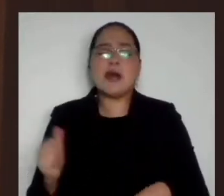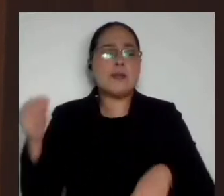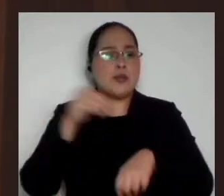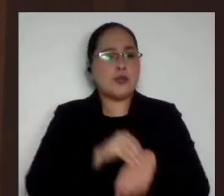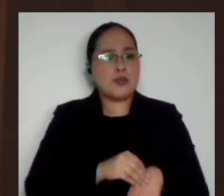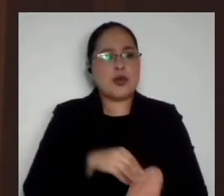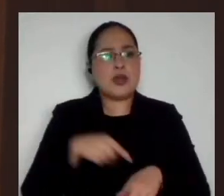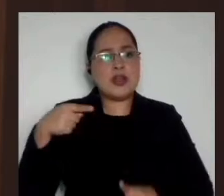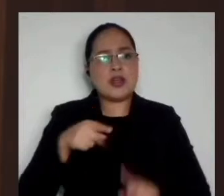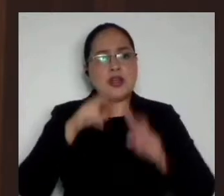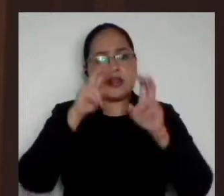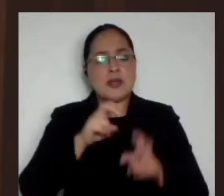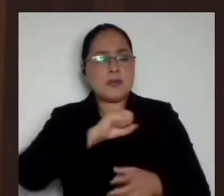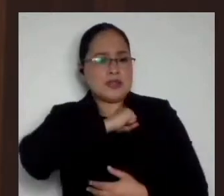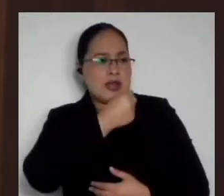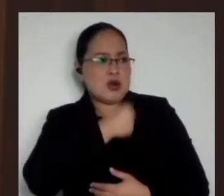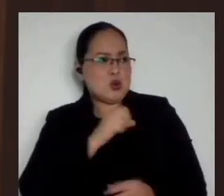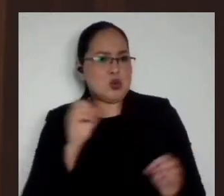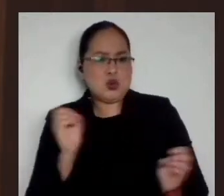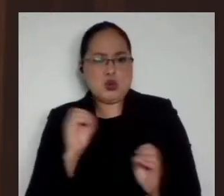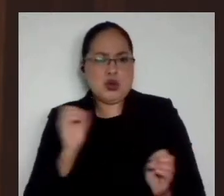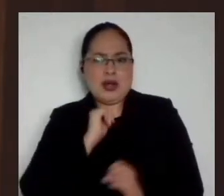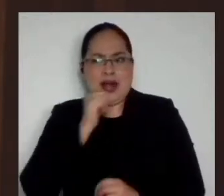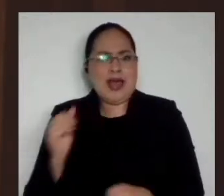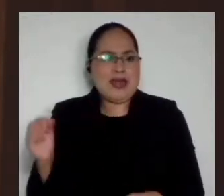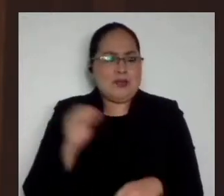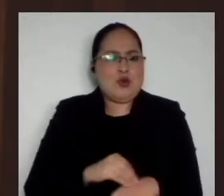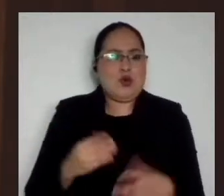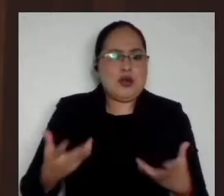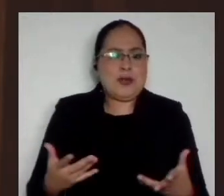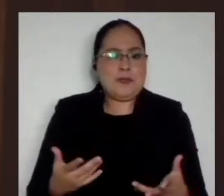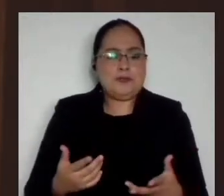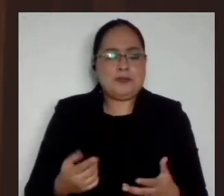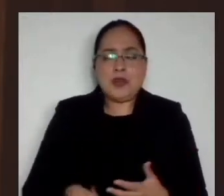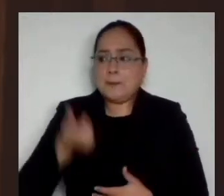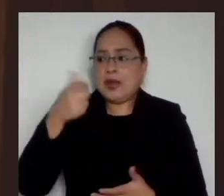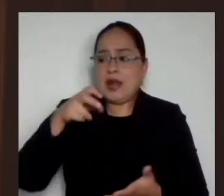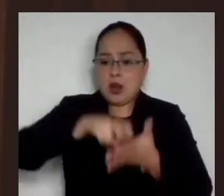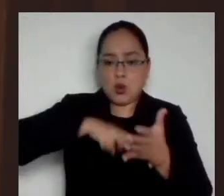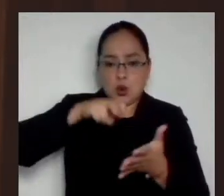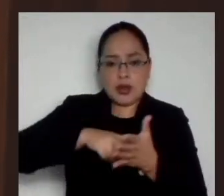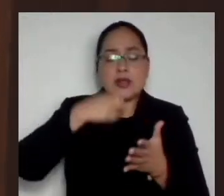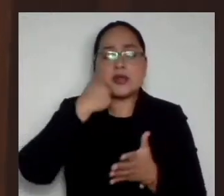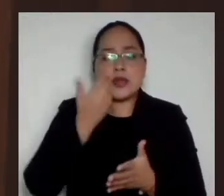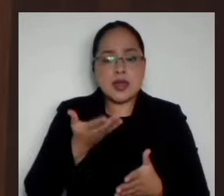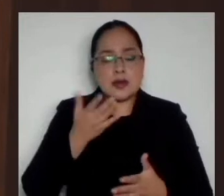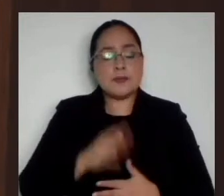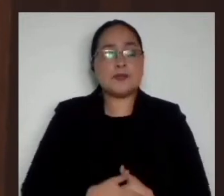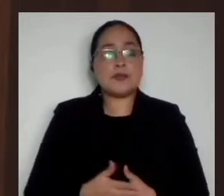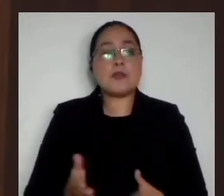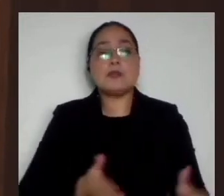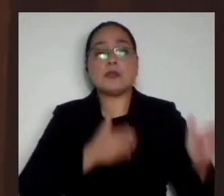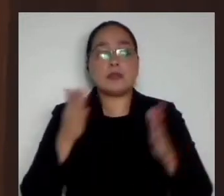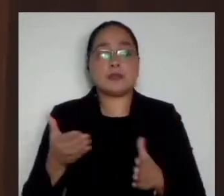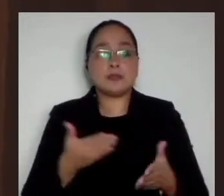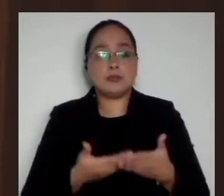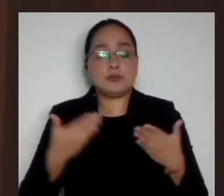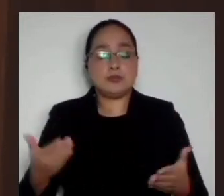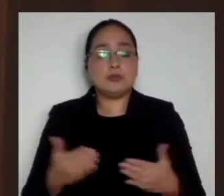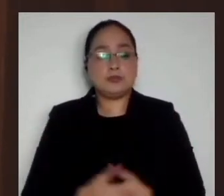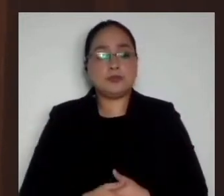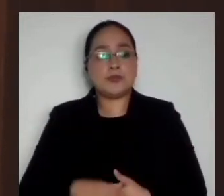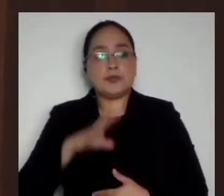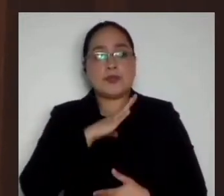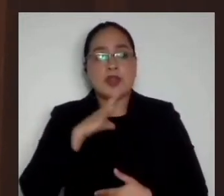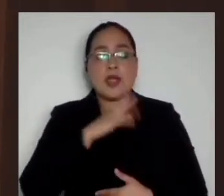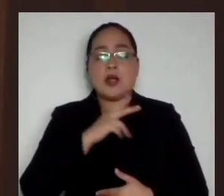que ver con salud. Fue una de las primeras correcciones que planteamos. Y ahora son 8